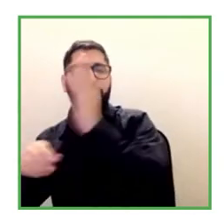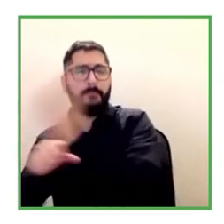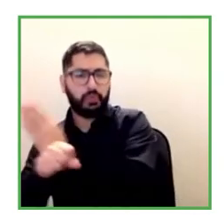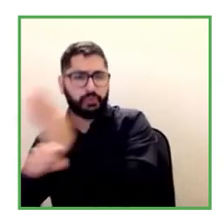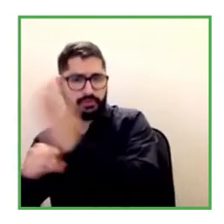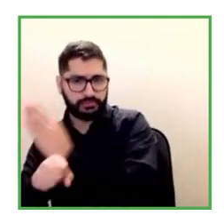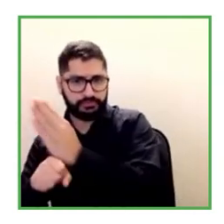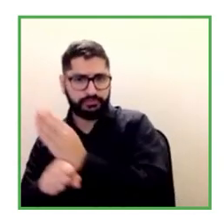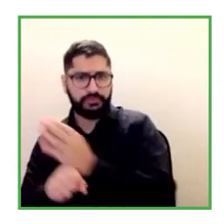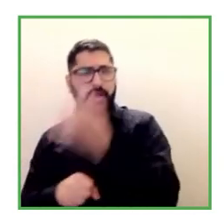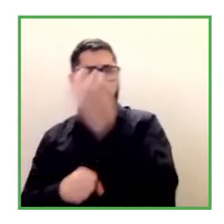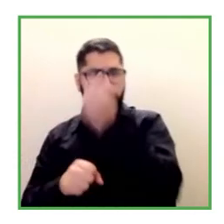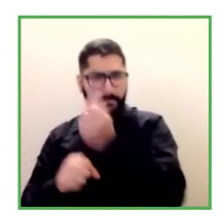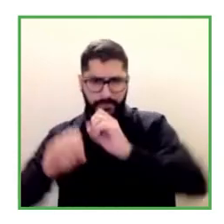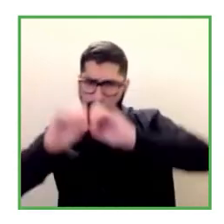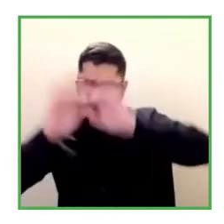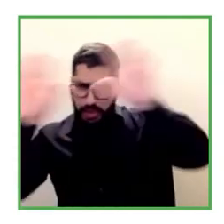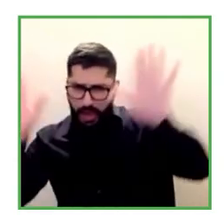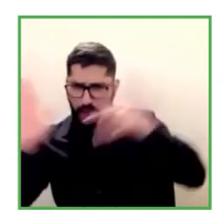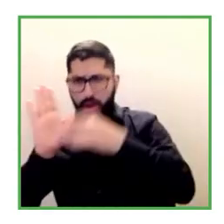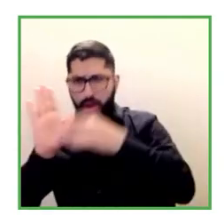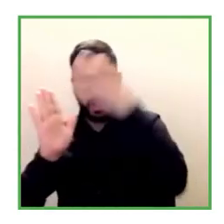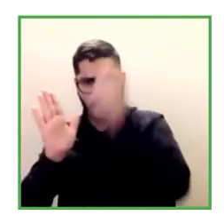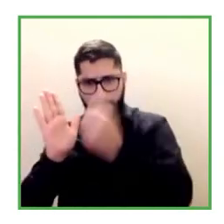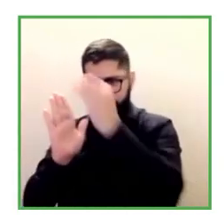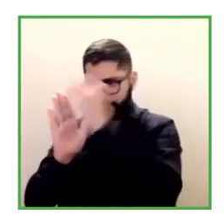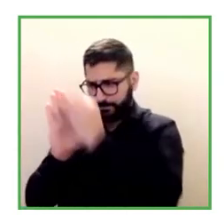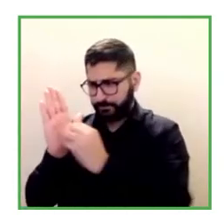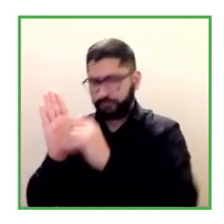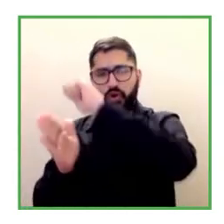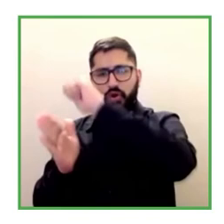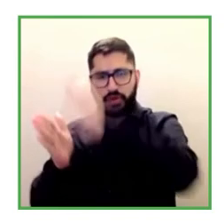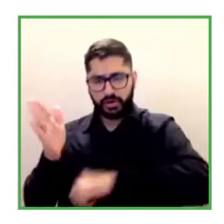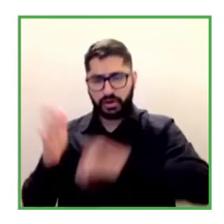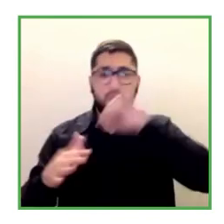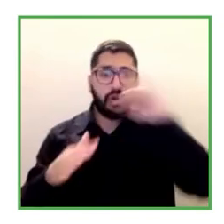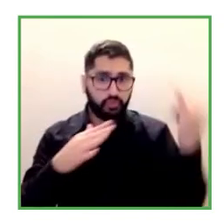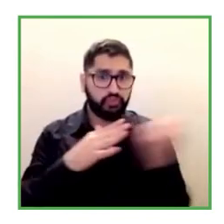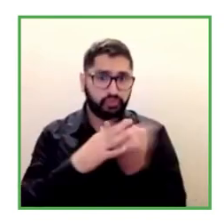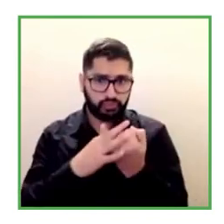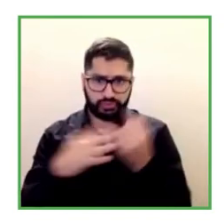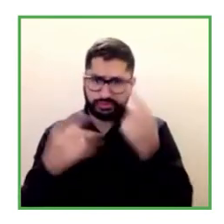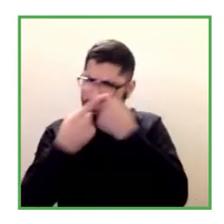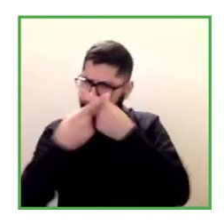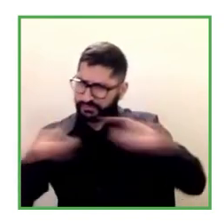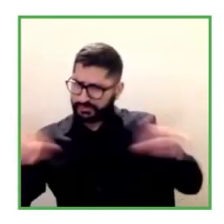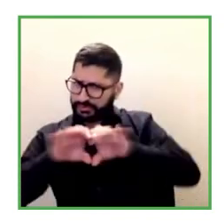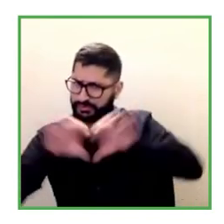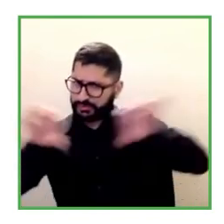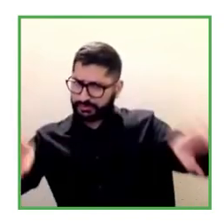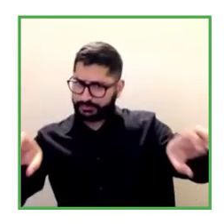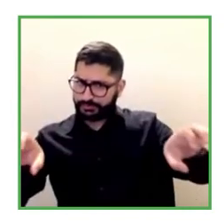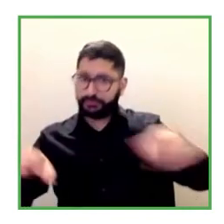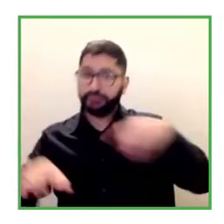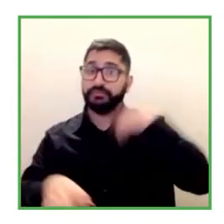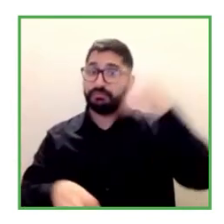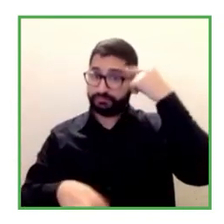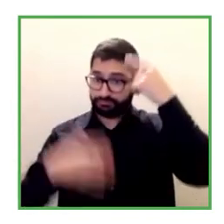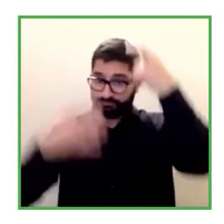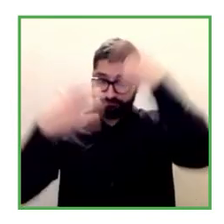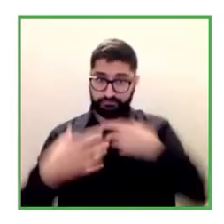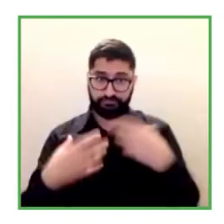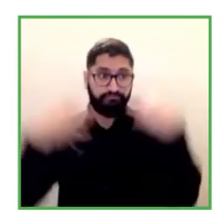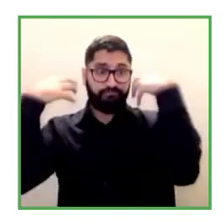no es incluir. Para esto tenemos que formar a los funcionarios de las empresas para que